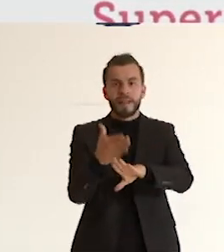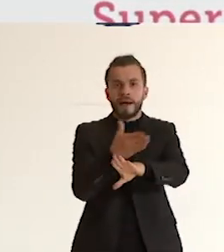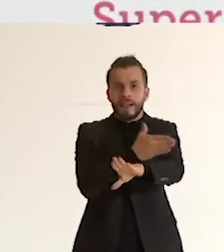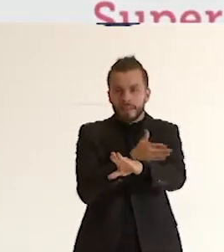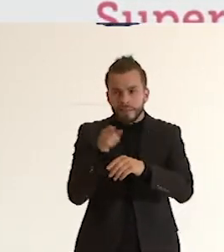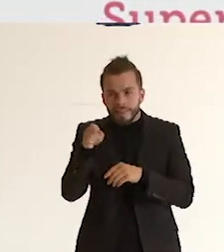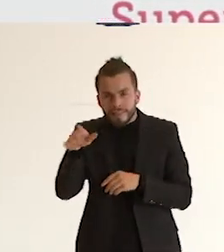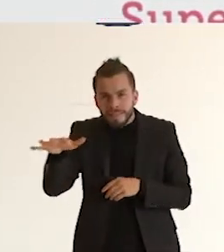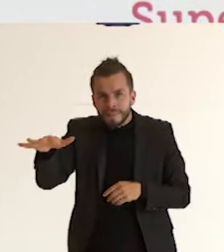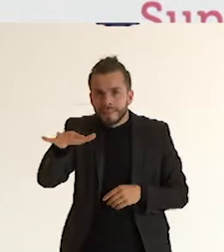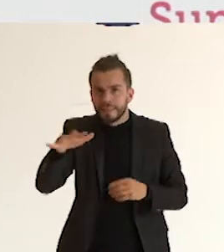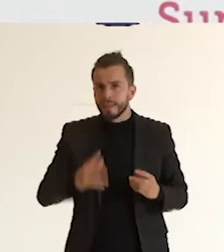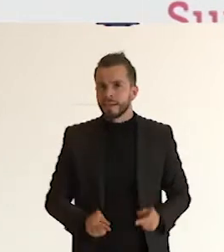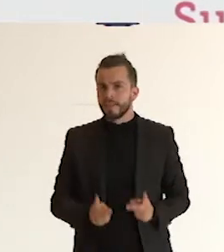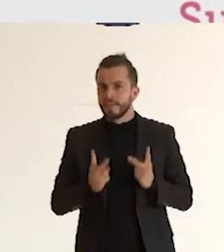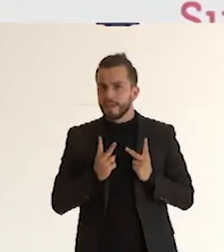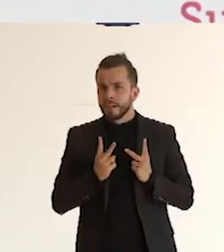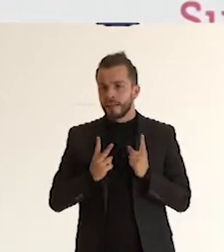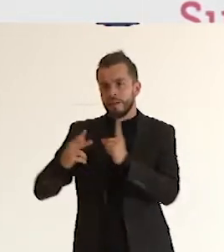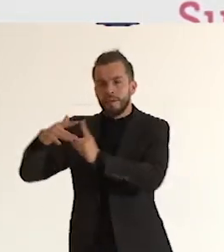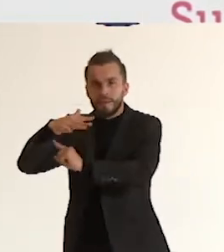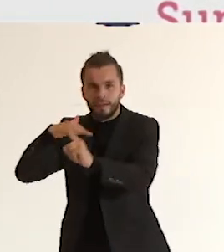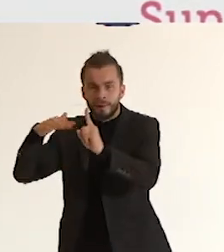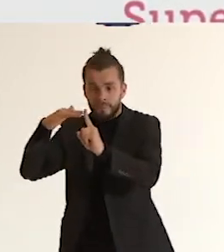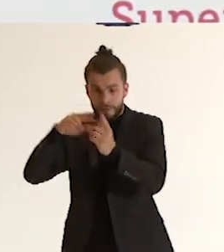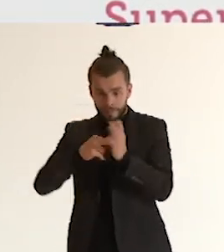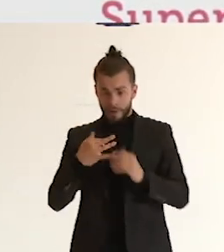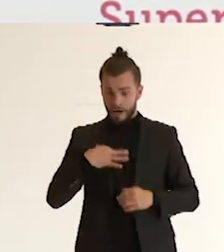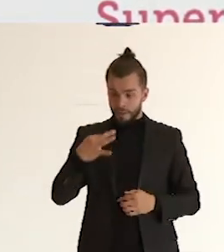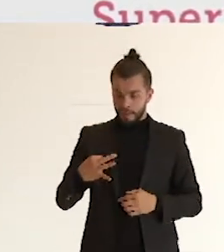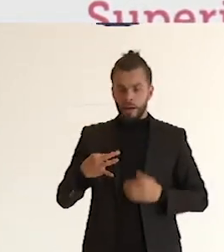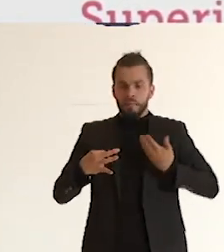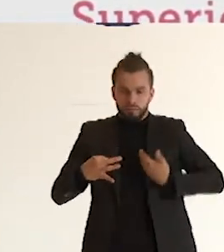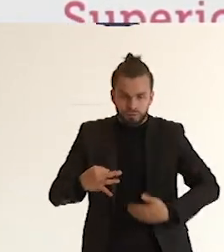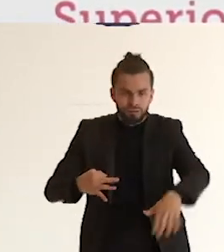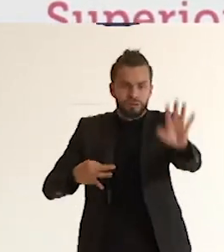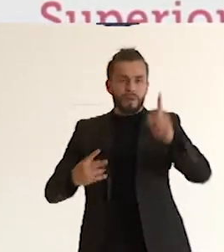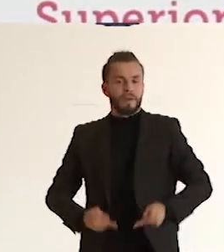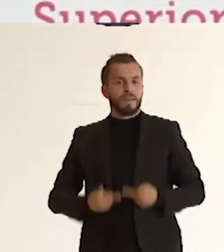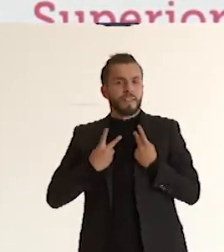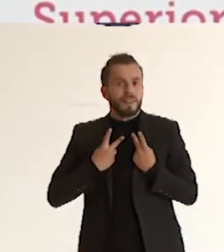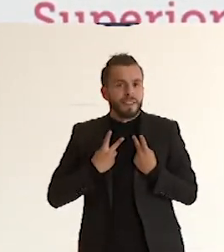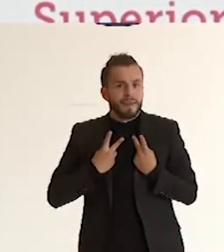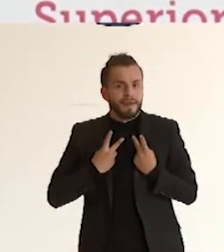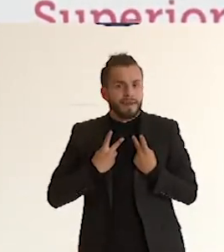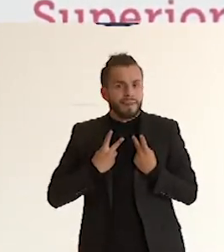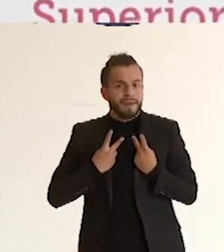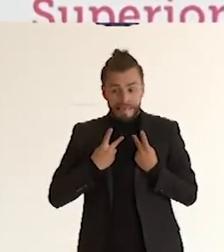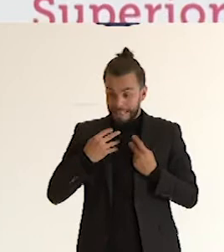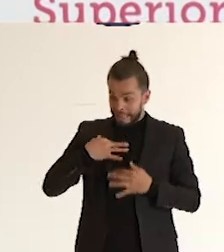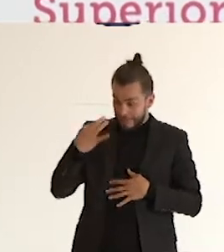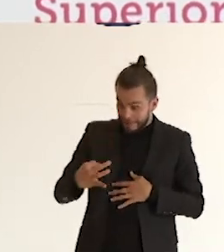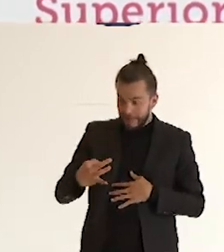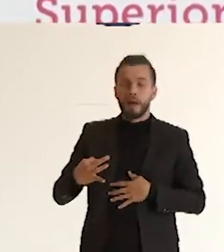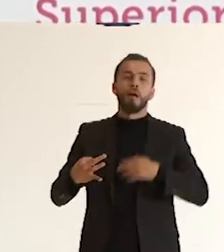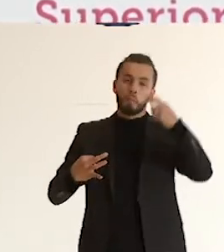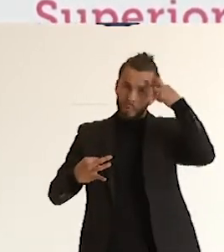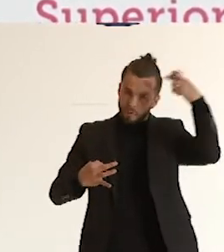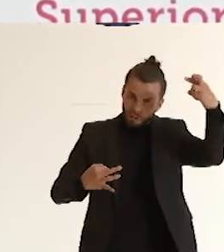ámbitos de la vida entonces es también ética a través de la vida y ética a lo largo de la vida